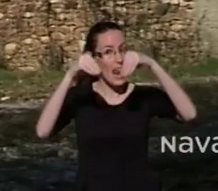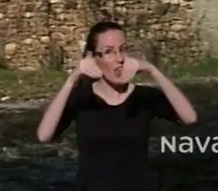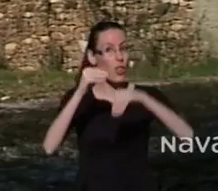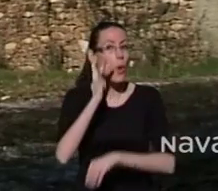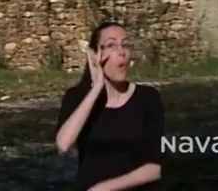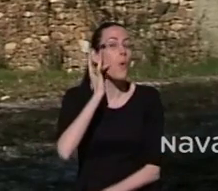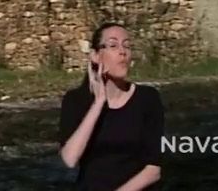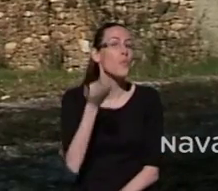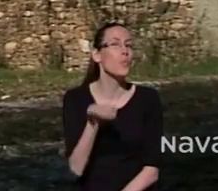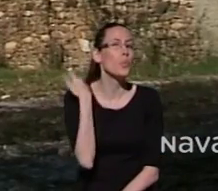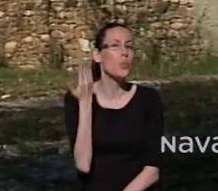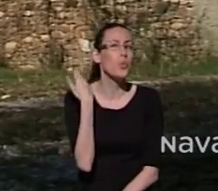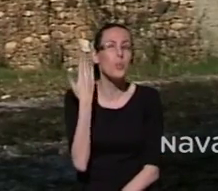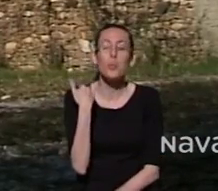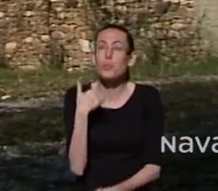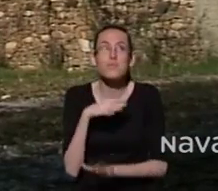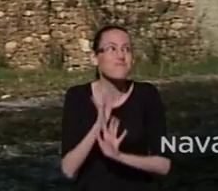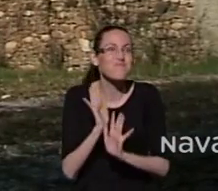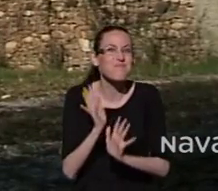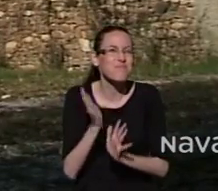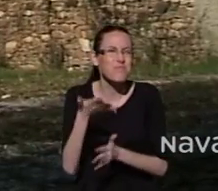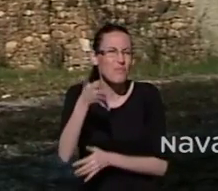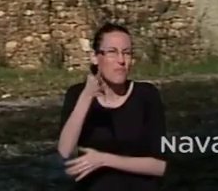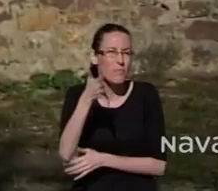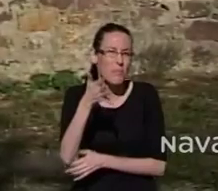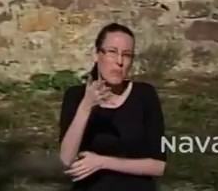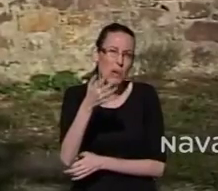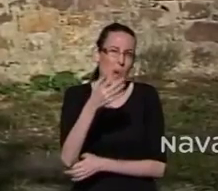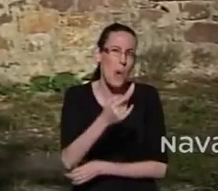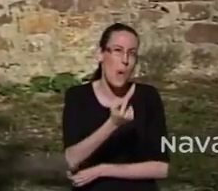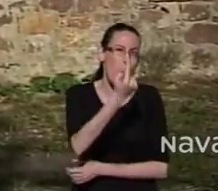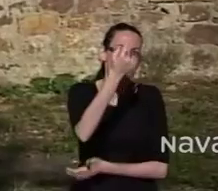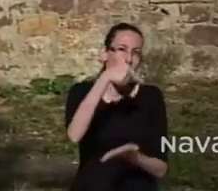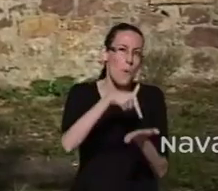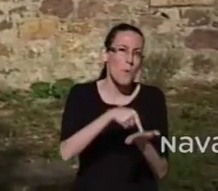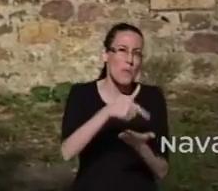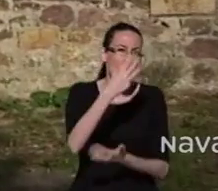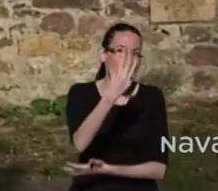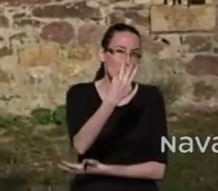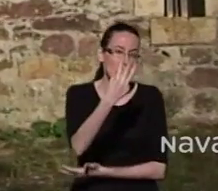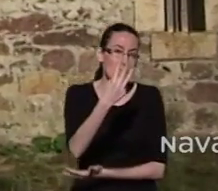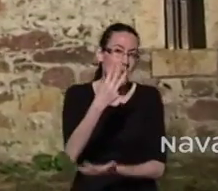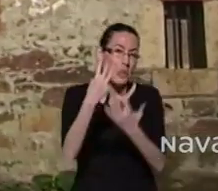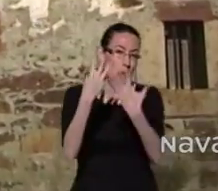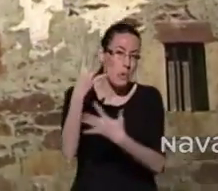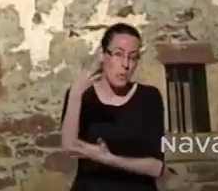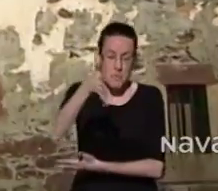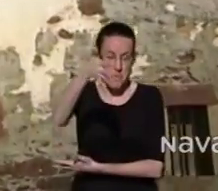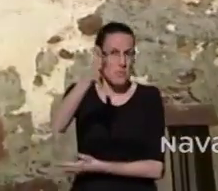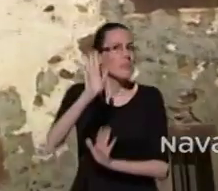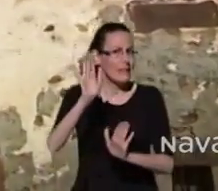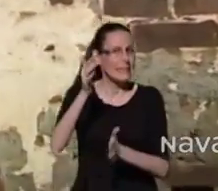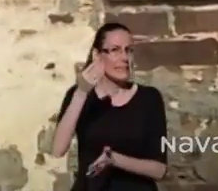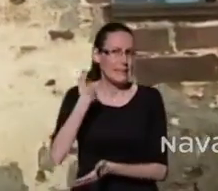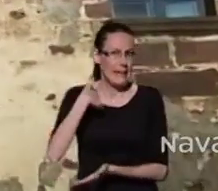originario, no se sabe exactamente de qué fecha es, pero en 1300 y pico 1384, pues ya existía,